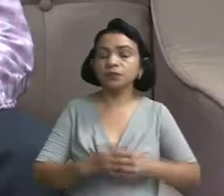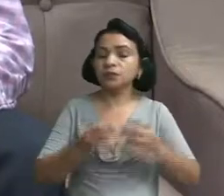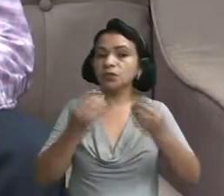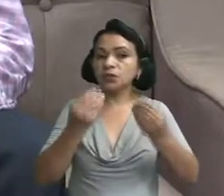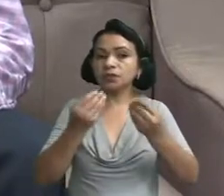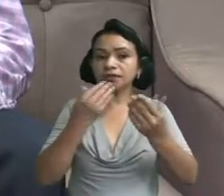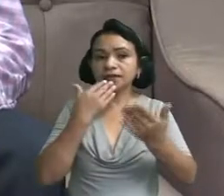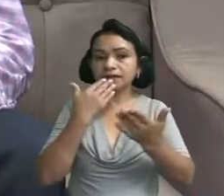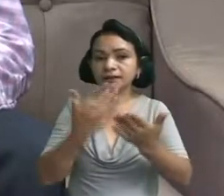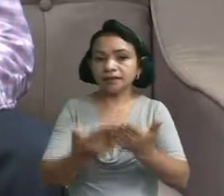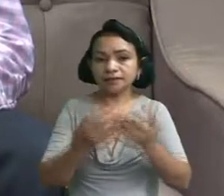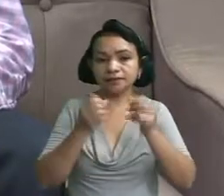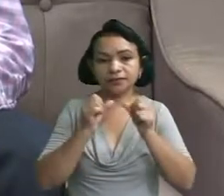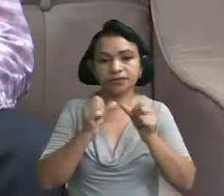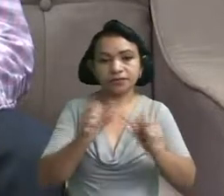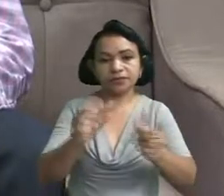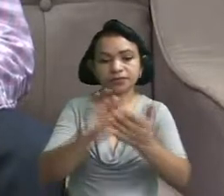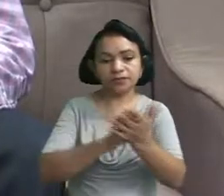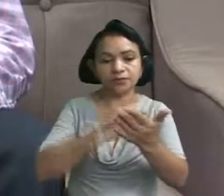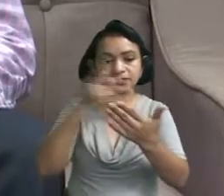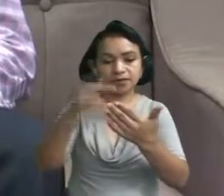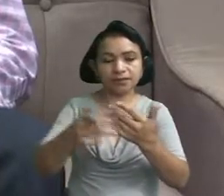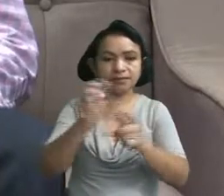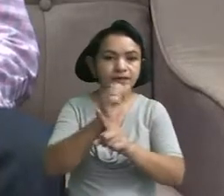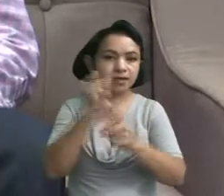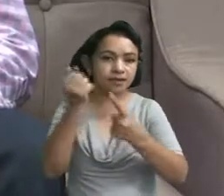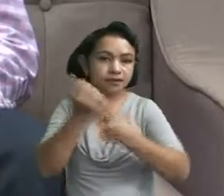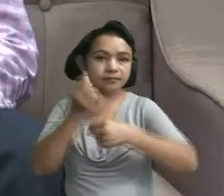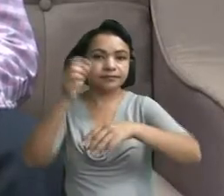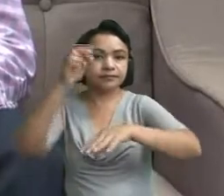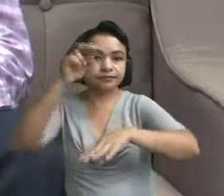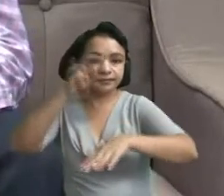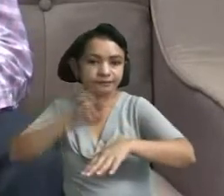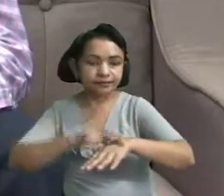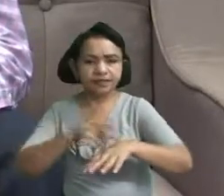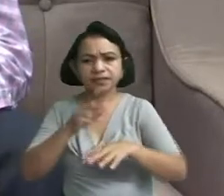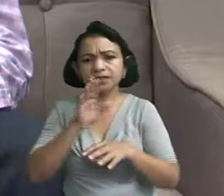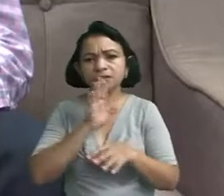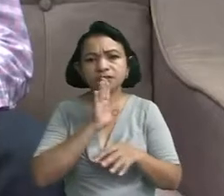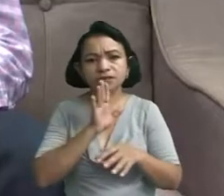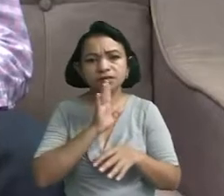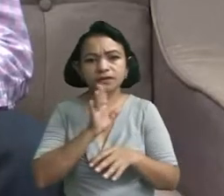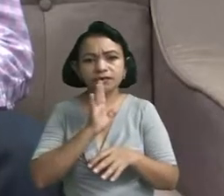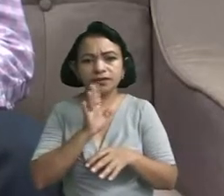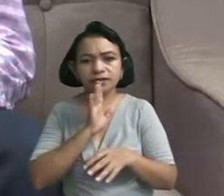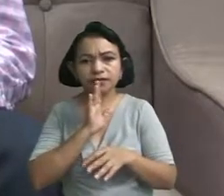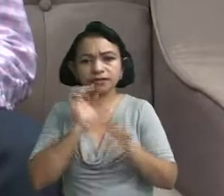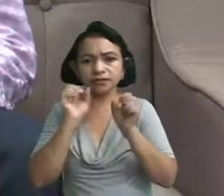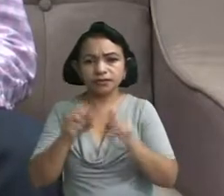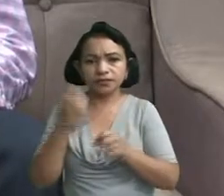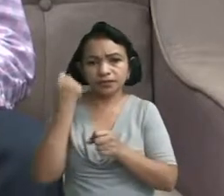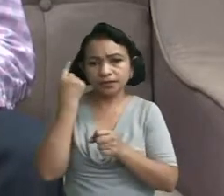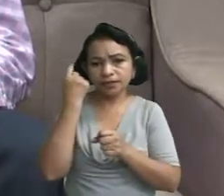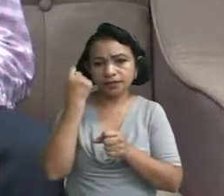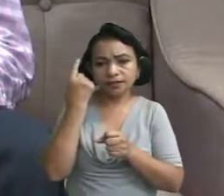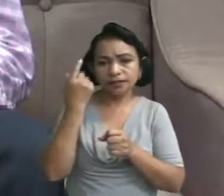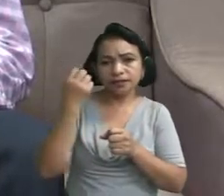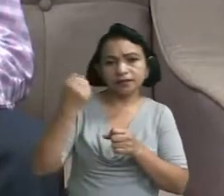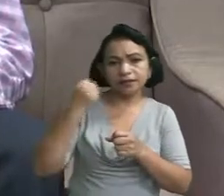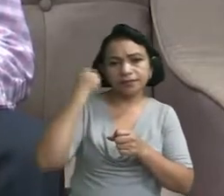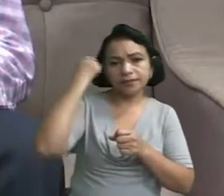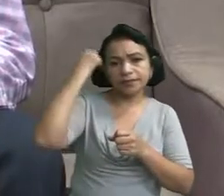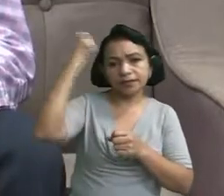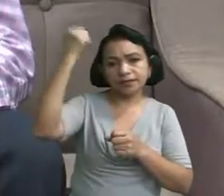Muchas gracias por continuar acompañándonos en su programa desde el Parlamento. Un proceso de conversación a través del cual estamos entendiendo lo que significa la conquista de la